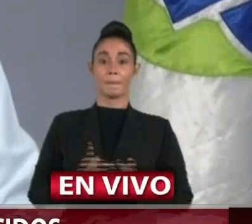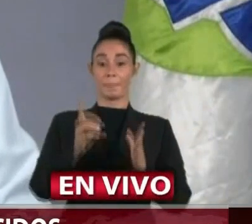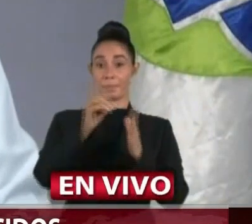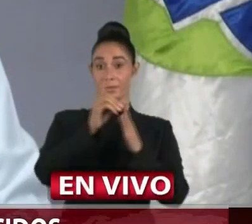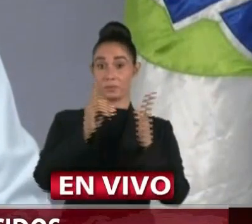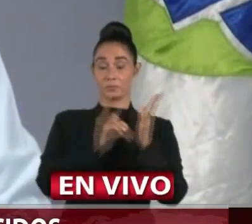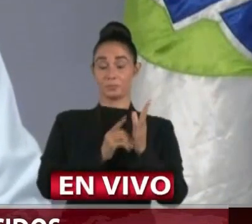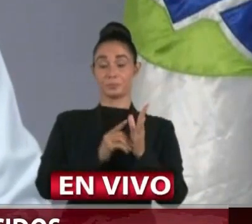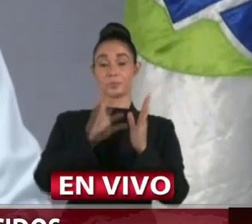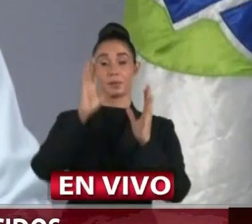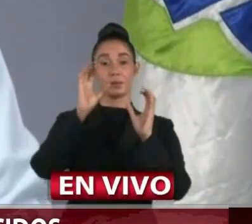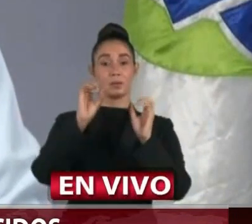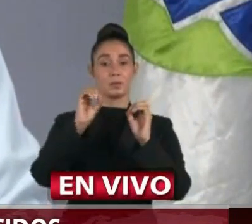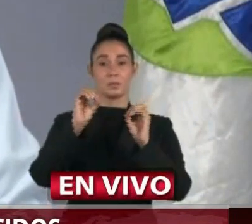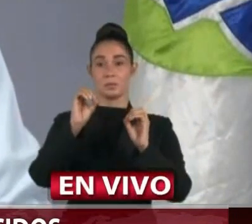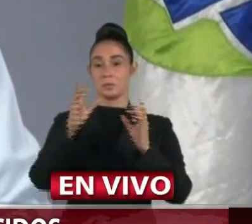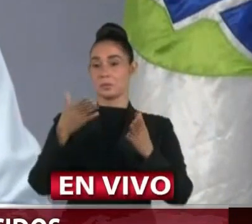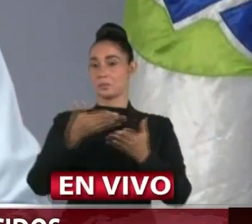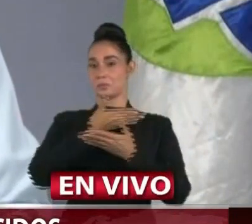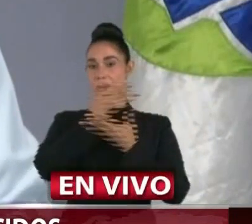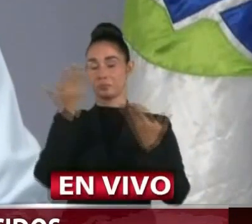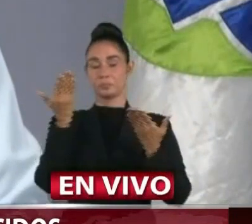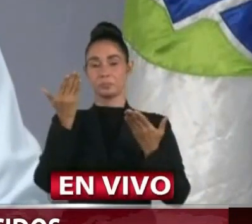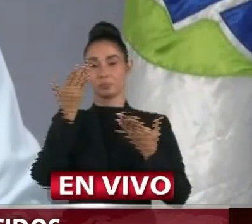Dajabón, 0 casos nuevos,